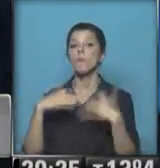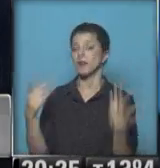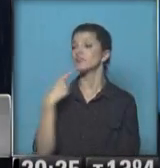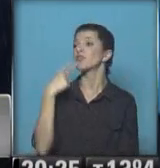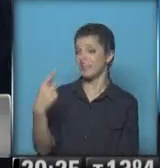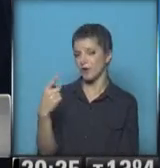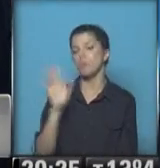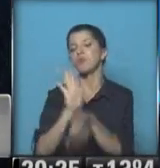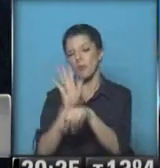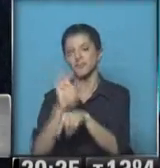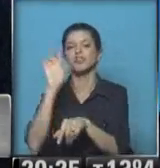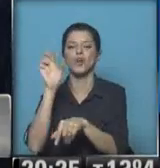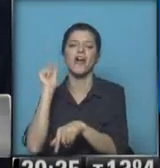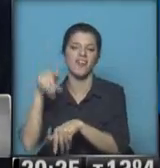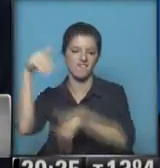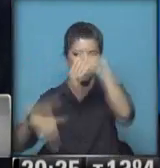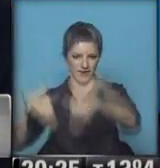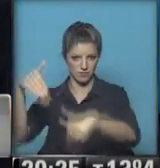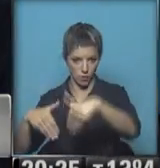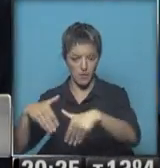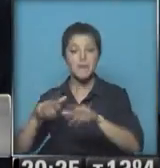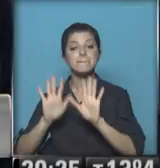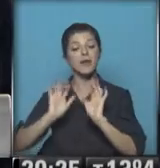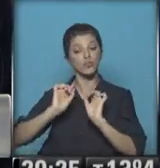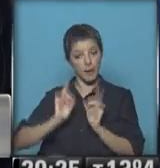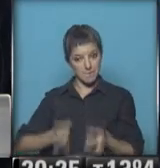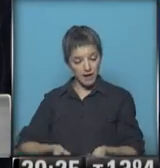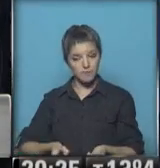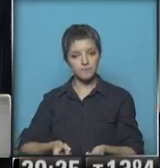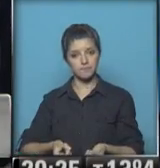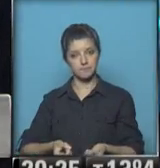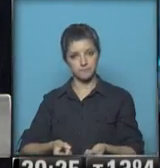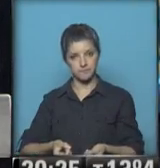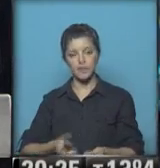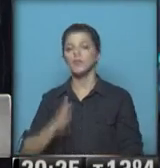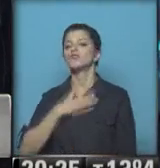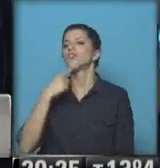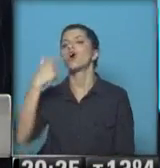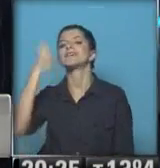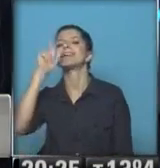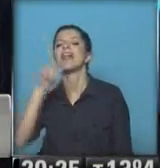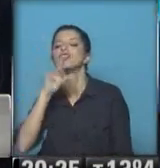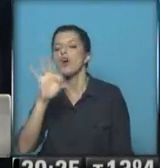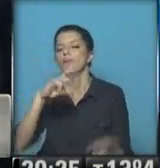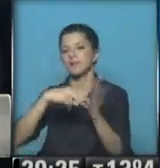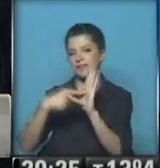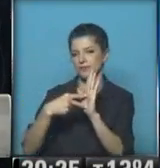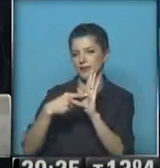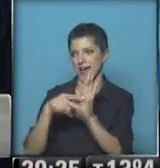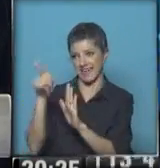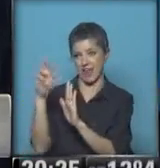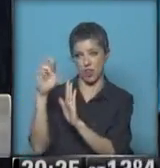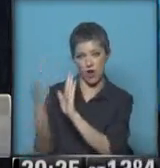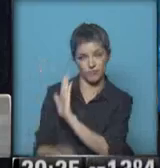dólar electoral pero también pero también hubo este salto cuando digo salto de avon no es que el dólar solo